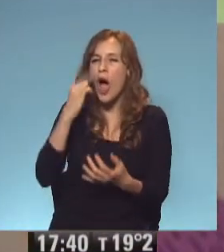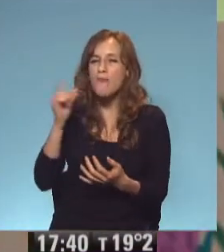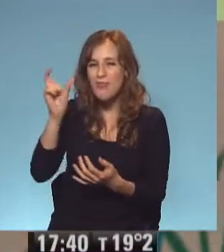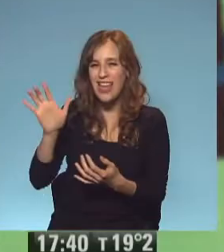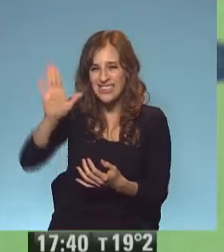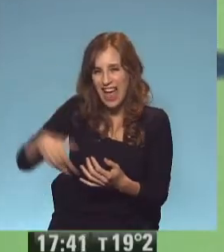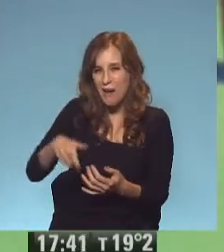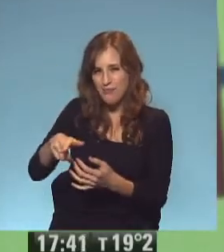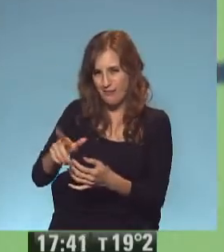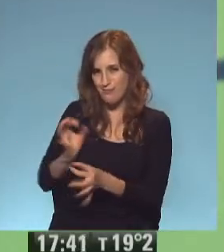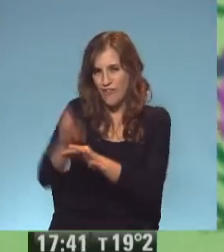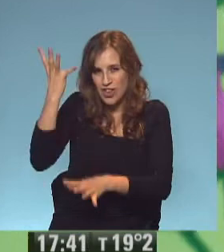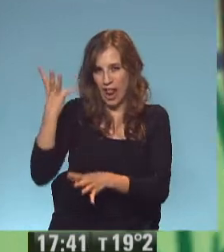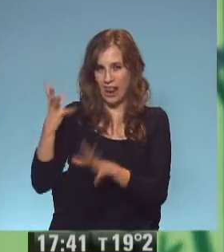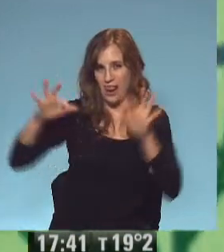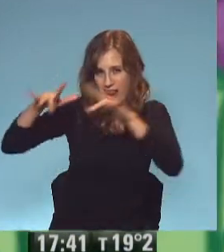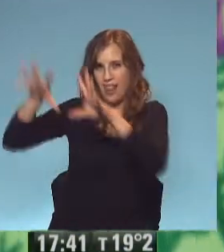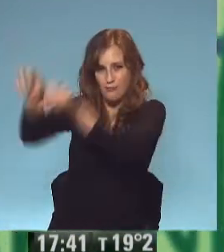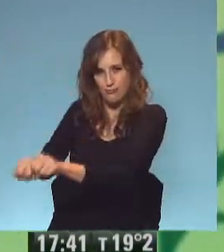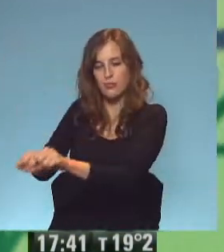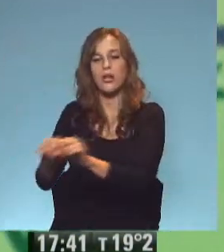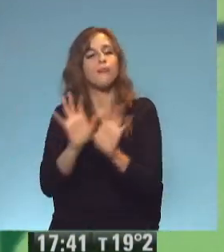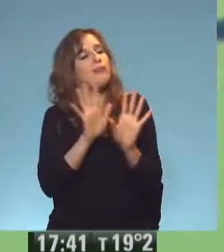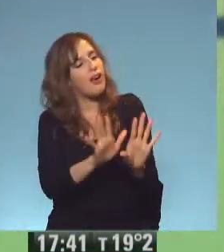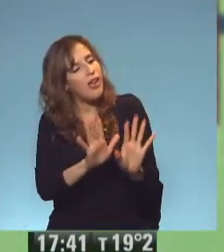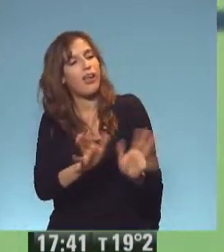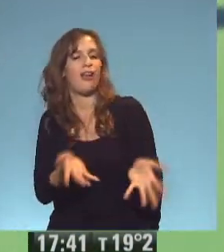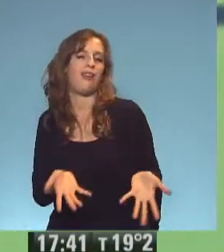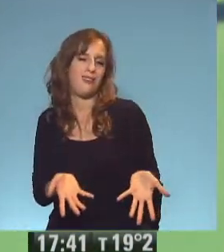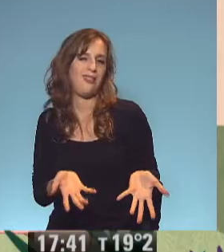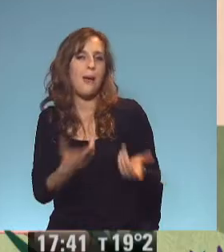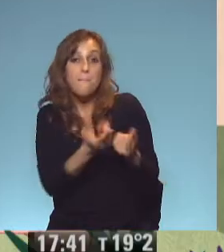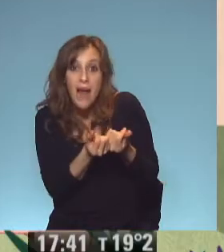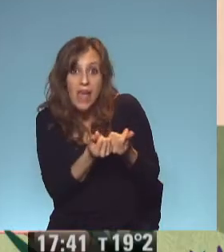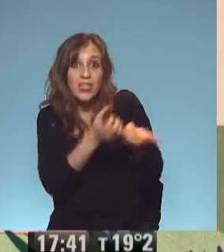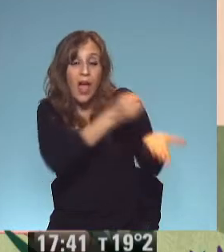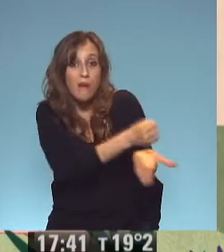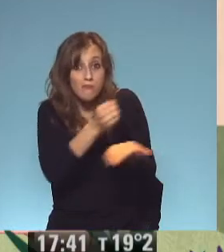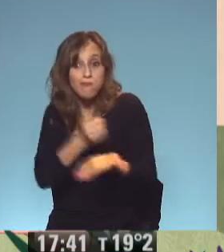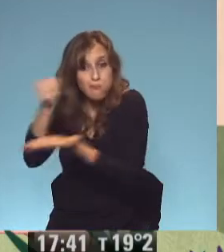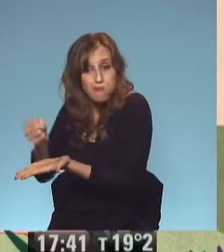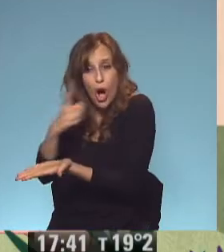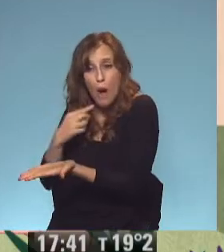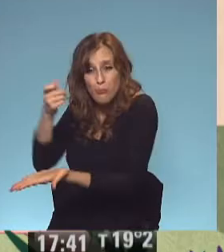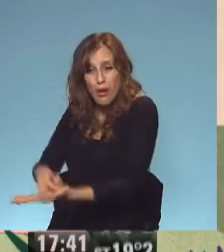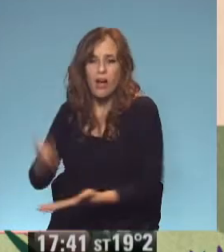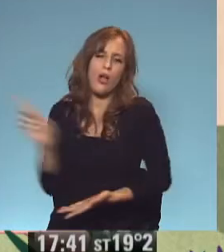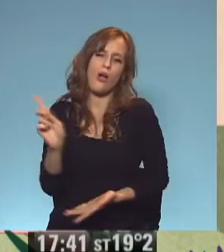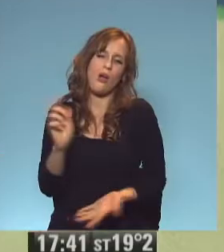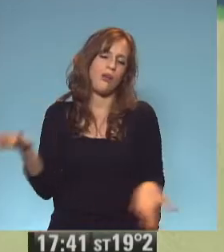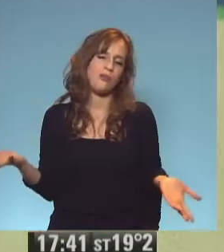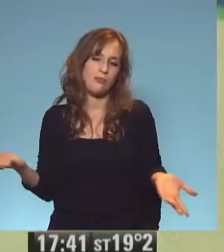Fantasmón. Confíen en la ciencia. Van a poder usar todo ese dinero para cosas más importantes que un